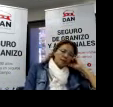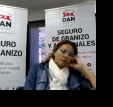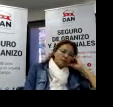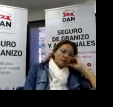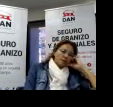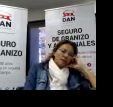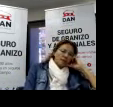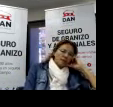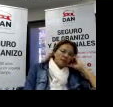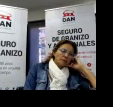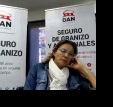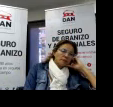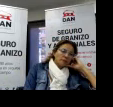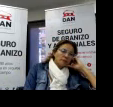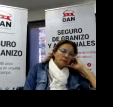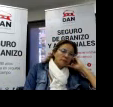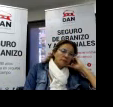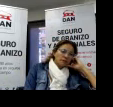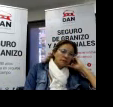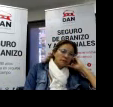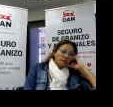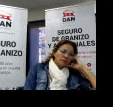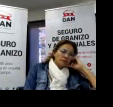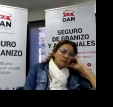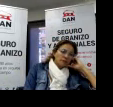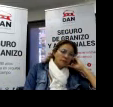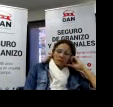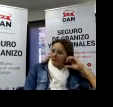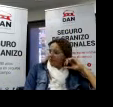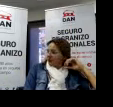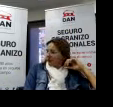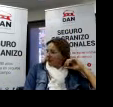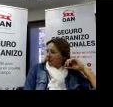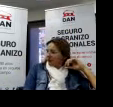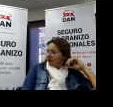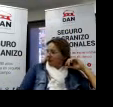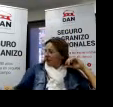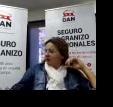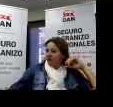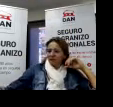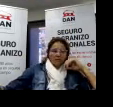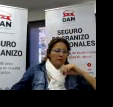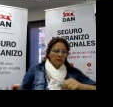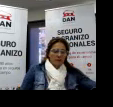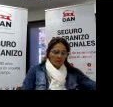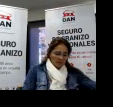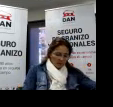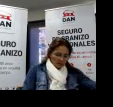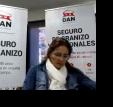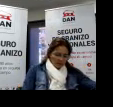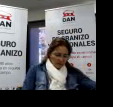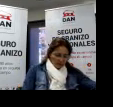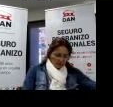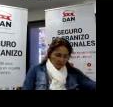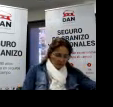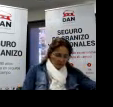ahora está más metido sobre el territorio nacional, pero que en general todo muestra una situación de lluvias por debajo de los